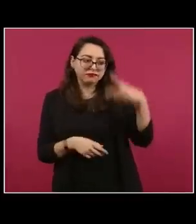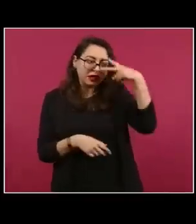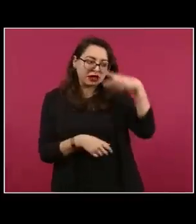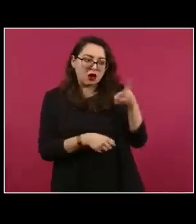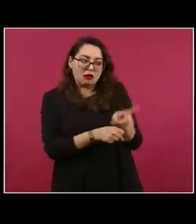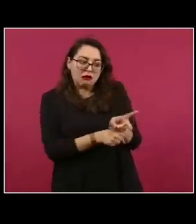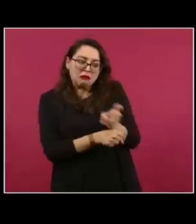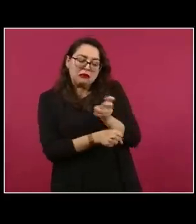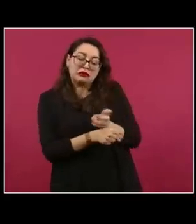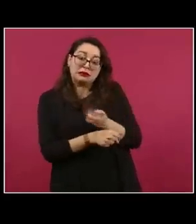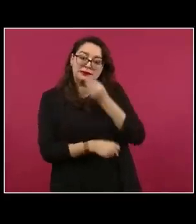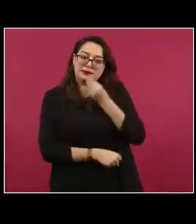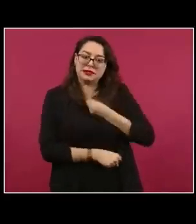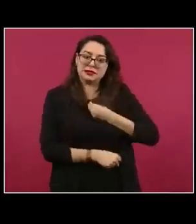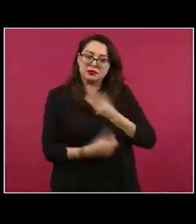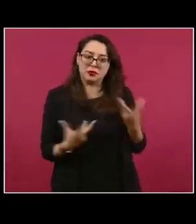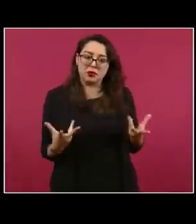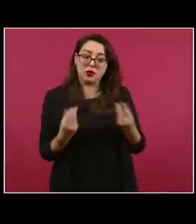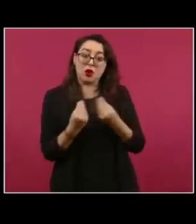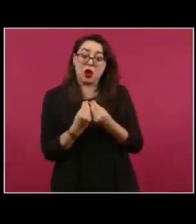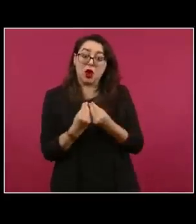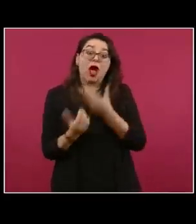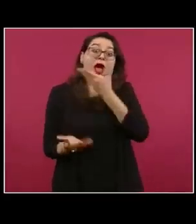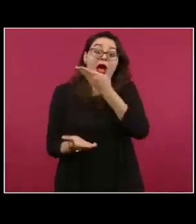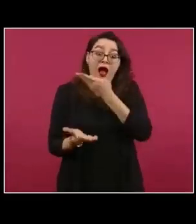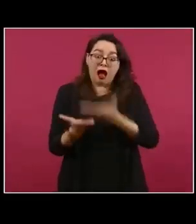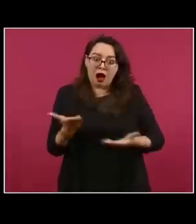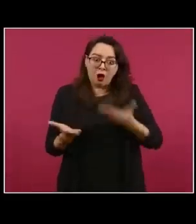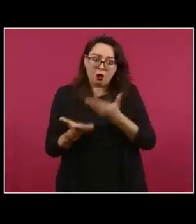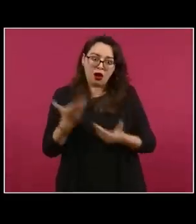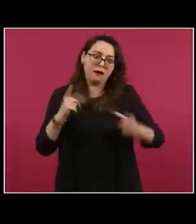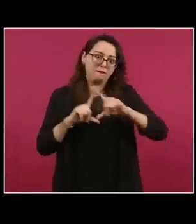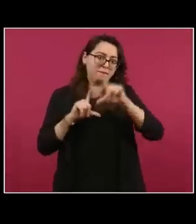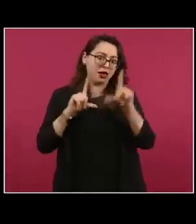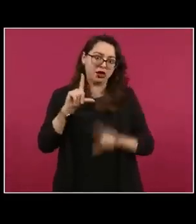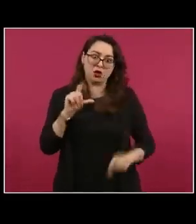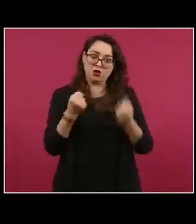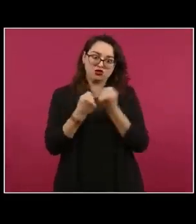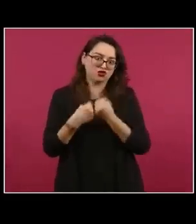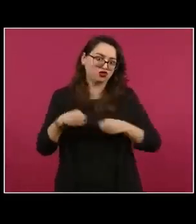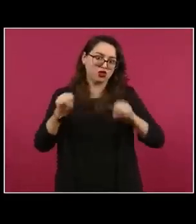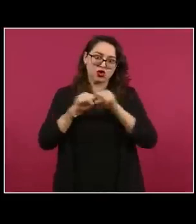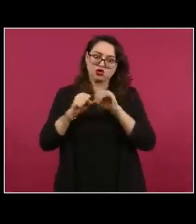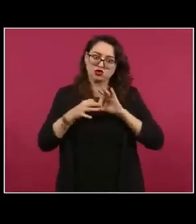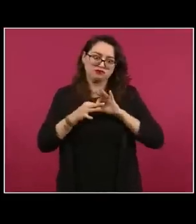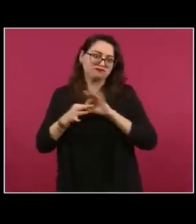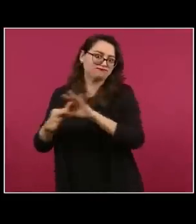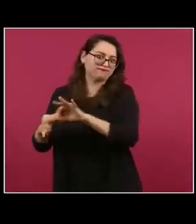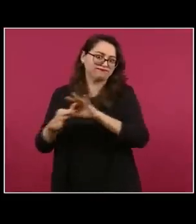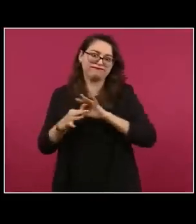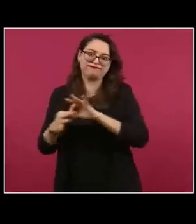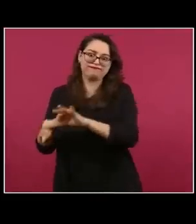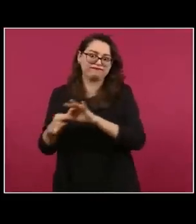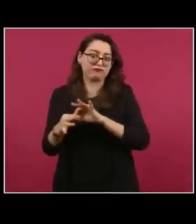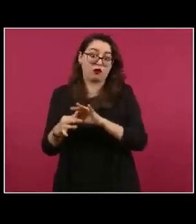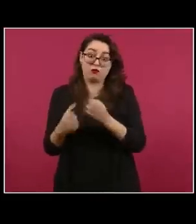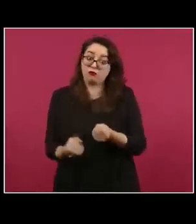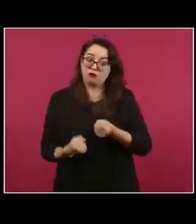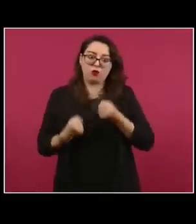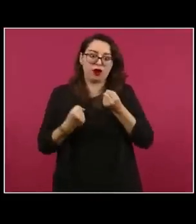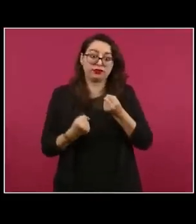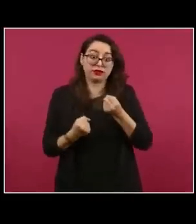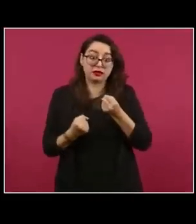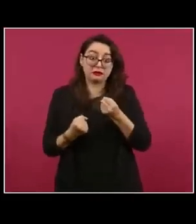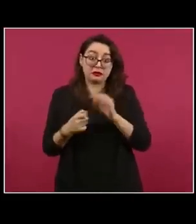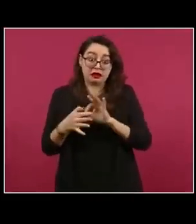día, México es el número uno el socio comercial más importante de Estados Unidos en el mundo. Sí. Y la competitividad de Estados Unidos